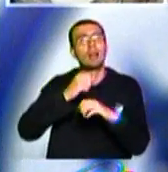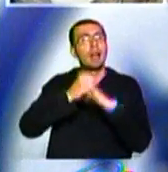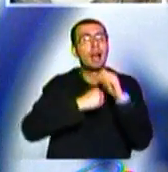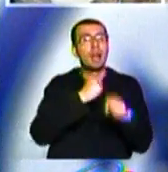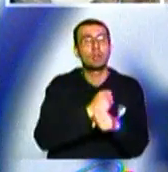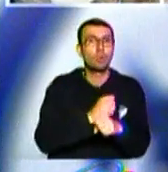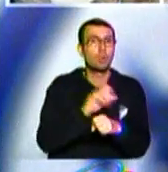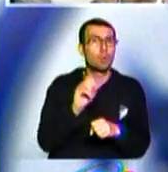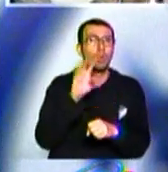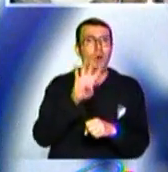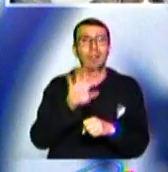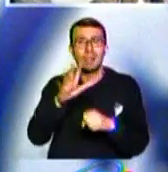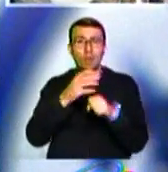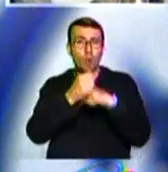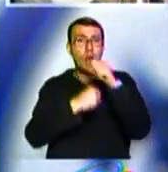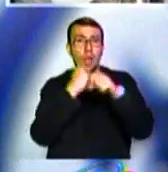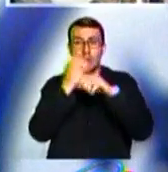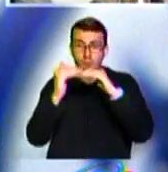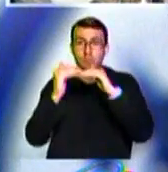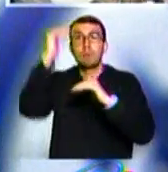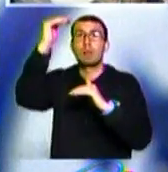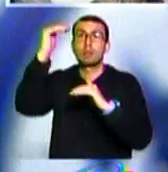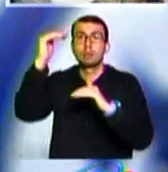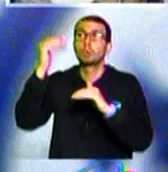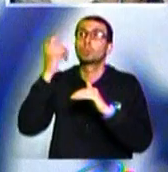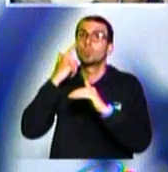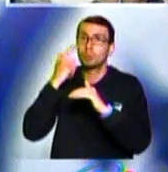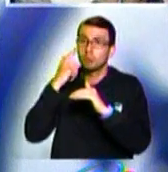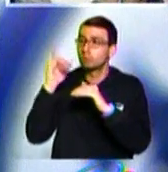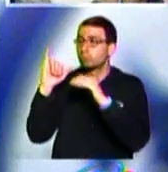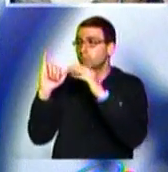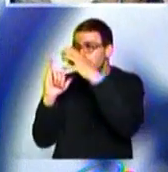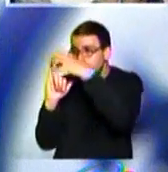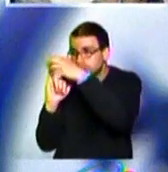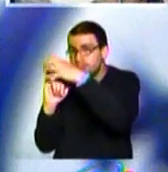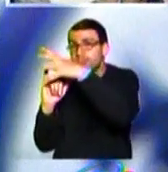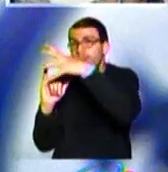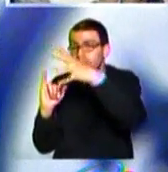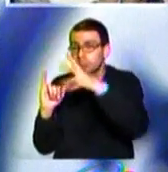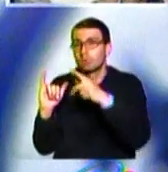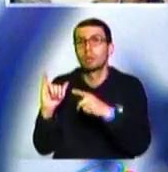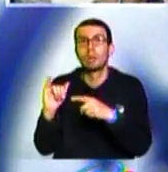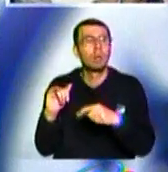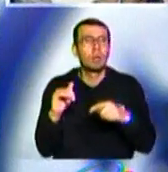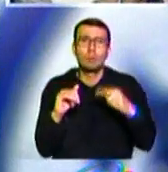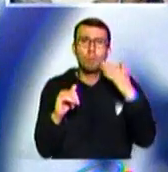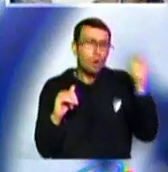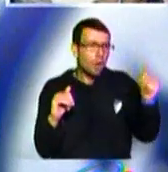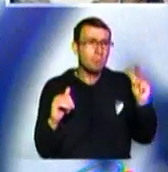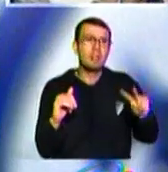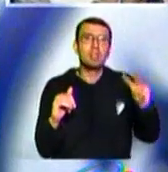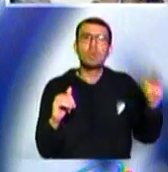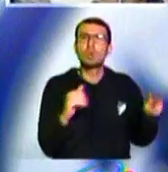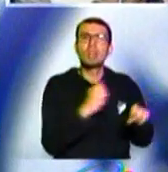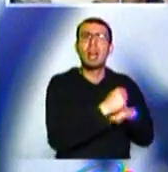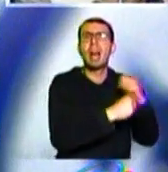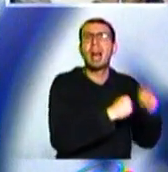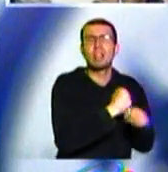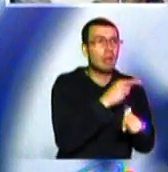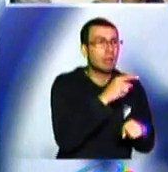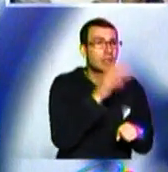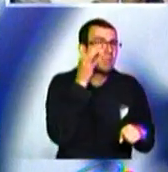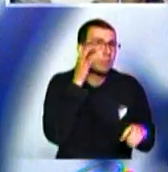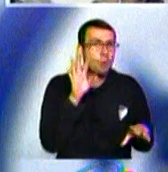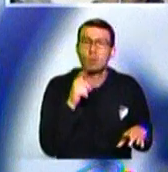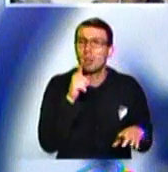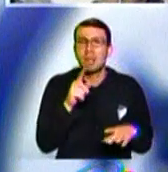mucho cuidado, no es el mismo quiste que podemos encontrar en la mujer a los 22, 23 años, que puede ser una ovulación que se quedó ahí